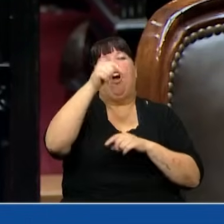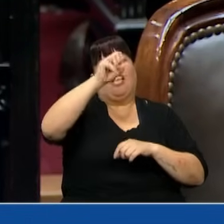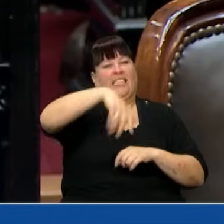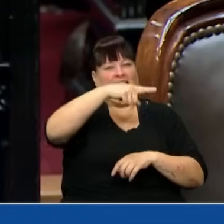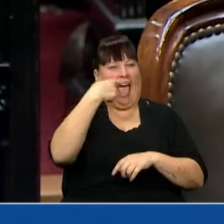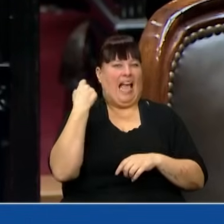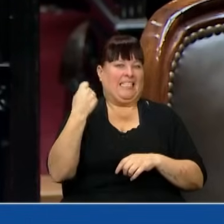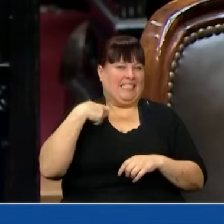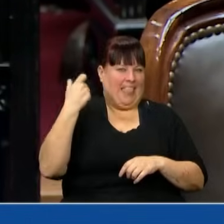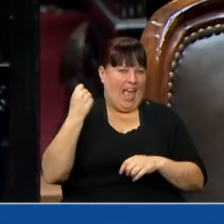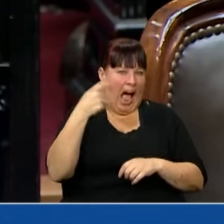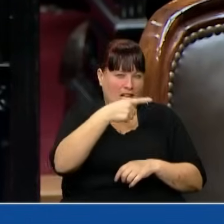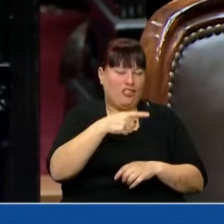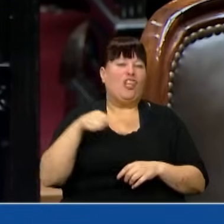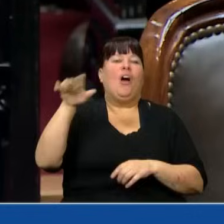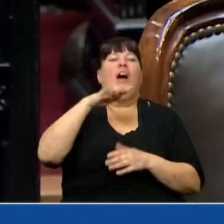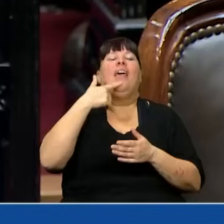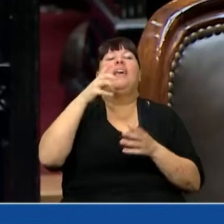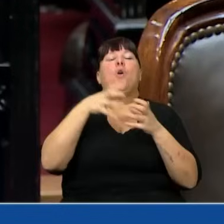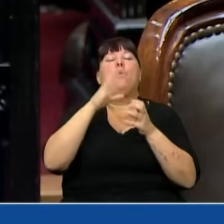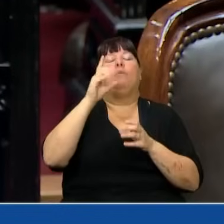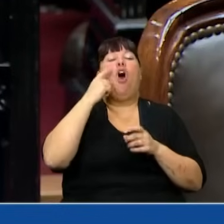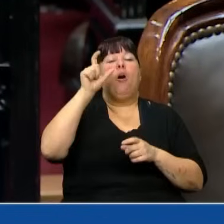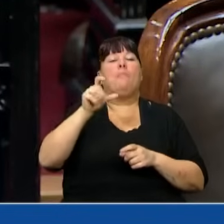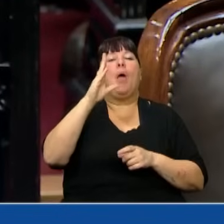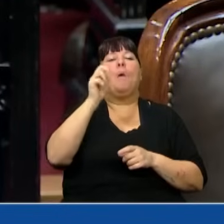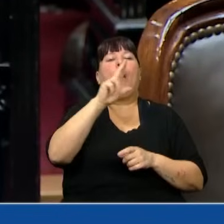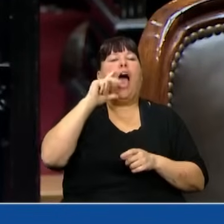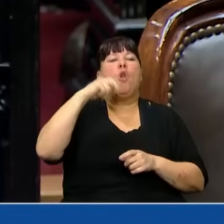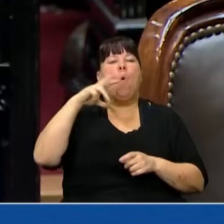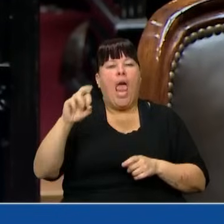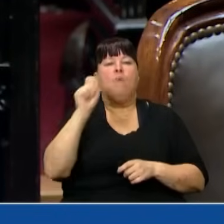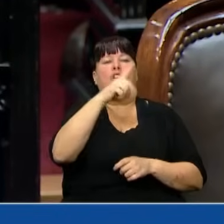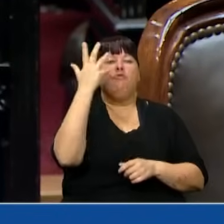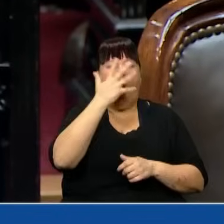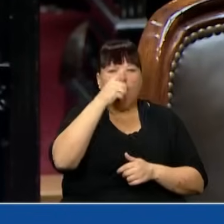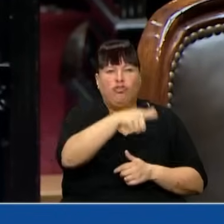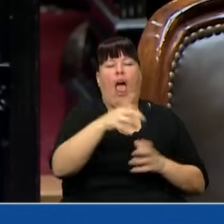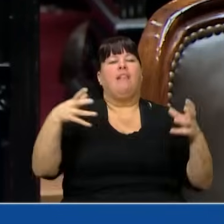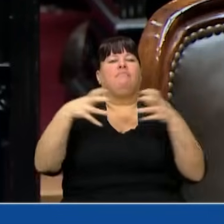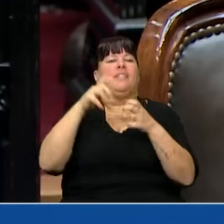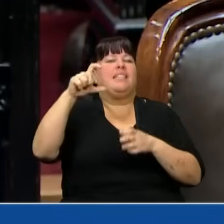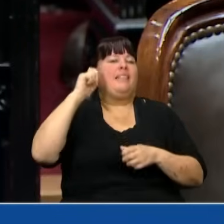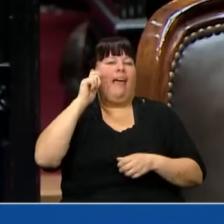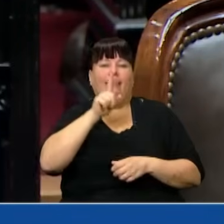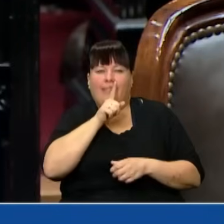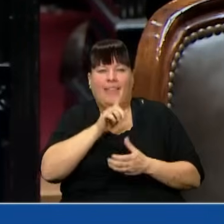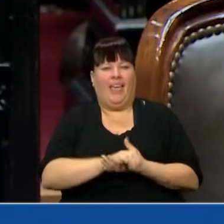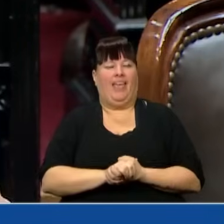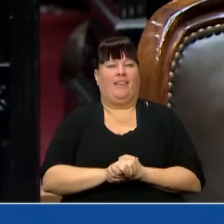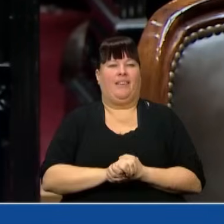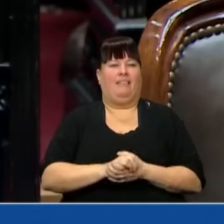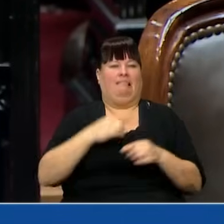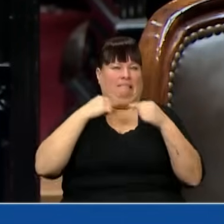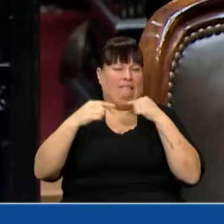acá. La casta de Barrio Nuevo, la casta de Moyano, la casta de la CGT.